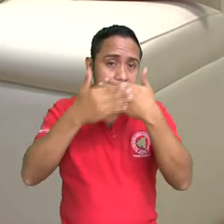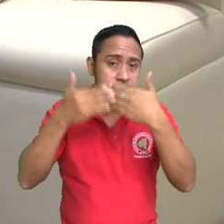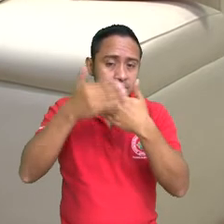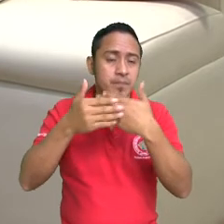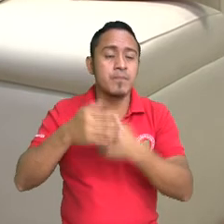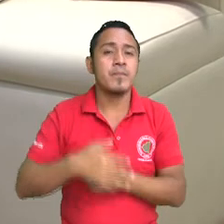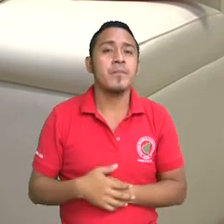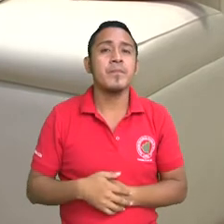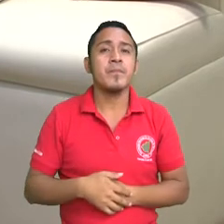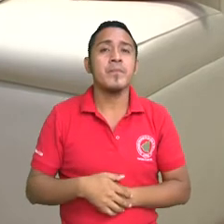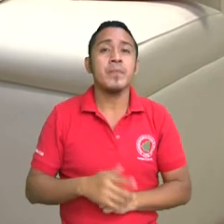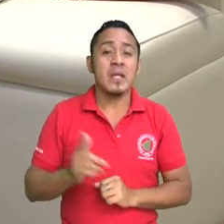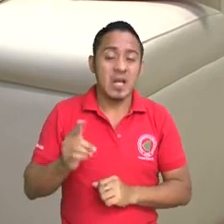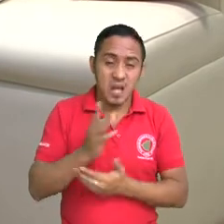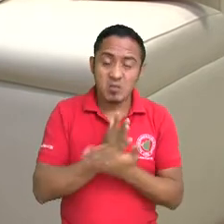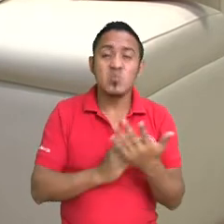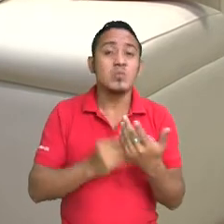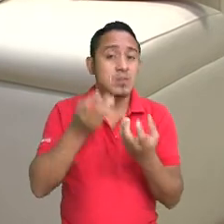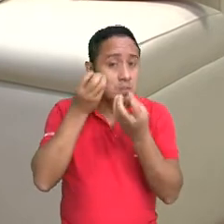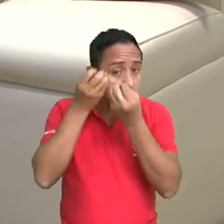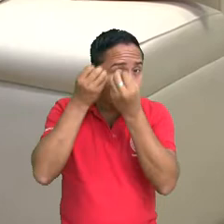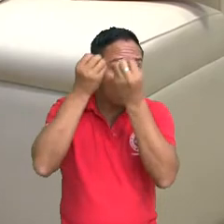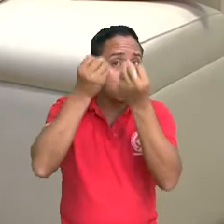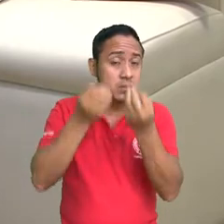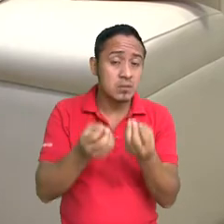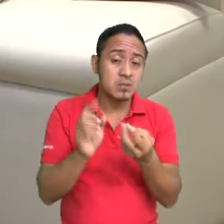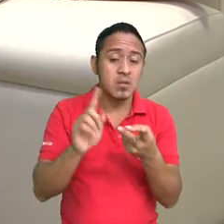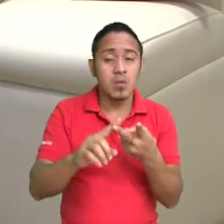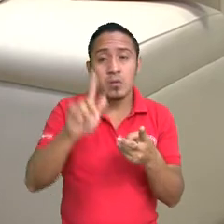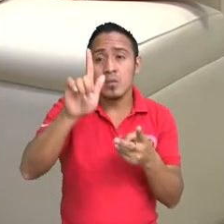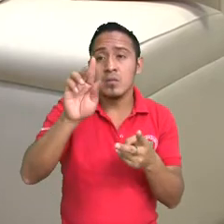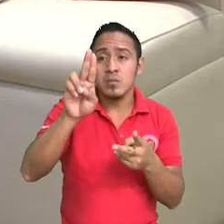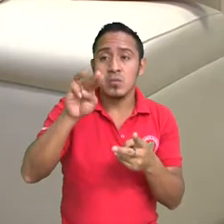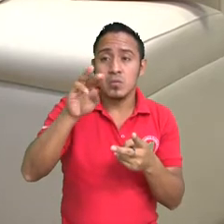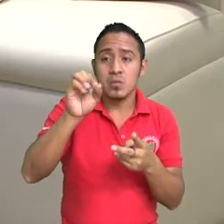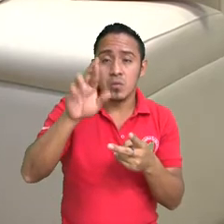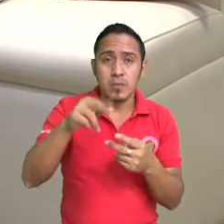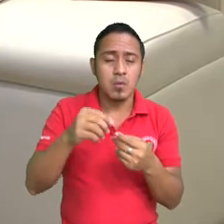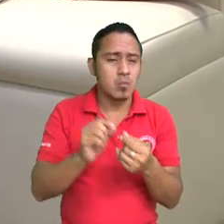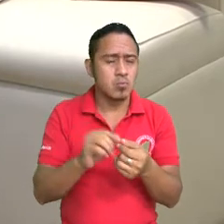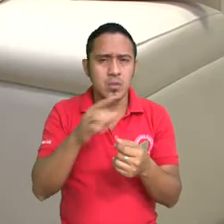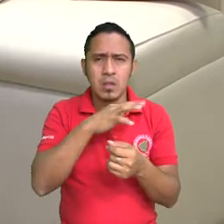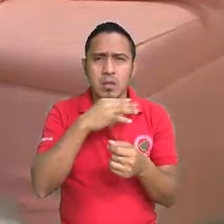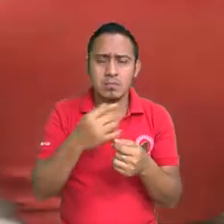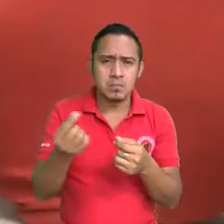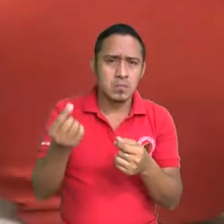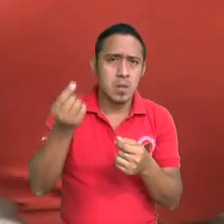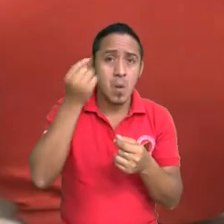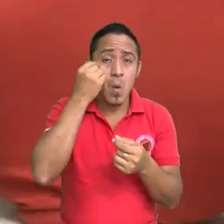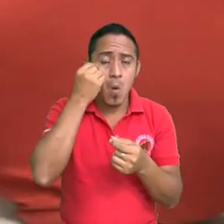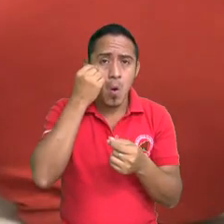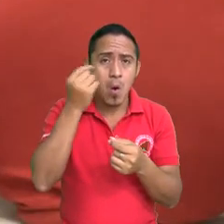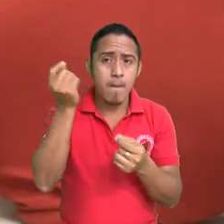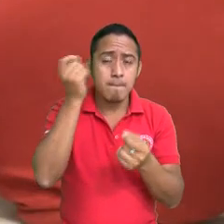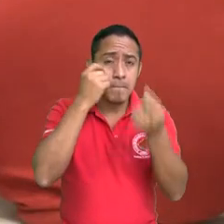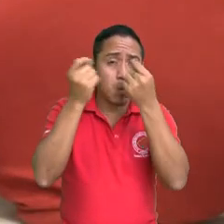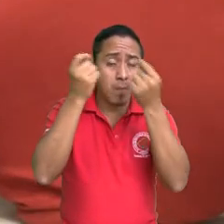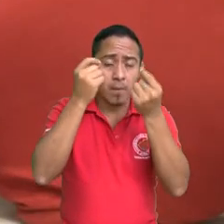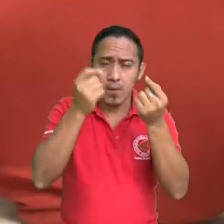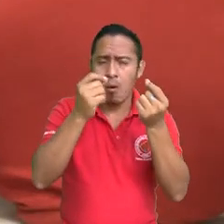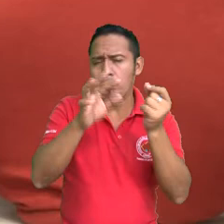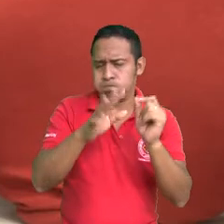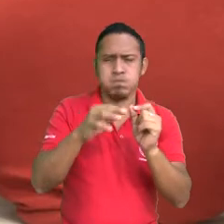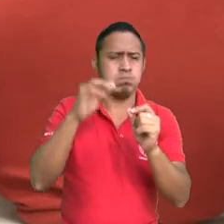Hay hasta tumores y cánceres en la superficie, si ustedes se observan manchas lunares en los ojos, pueden acudir